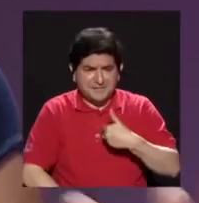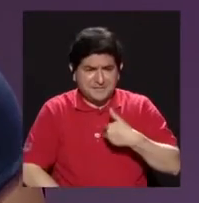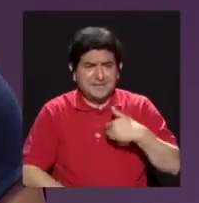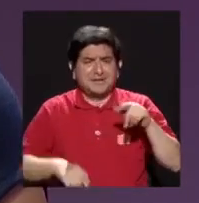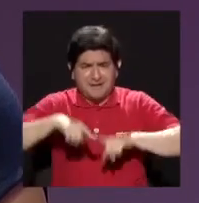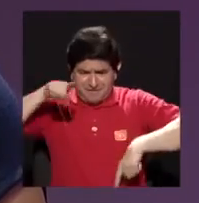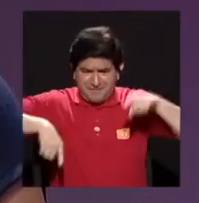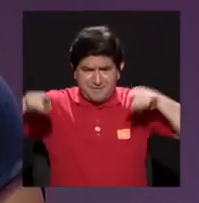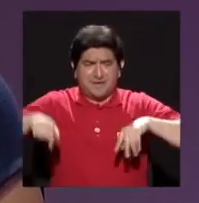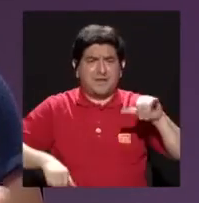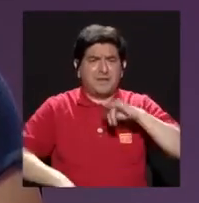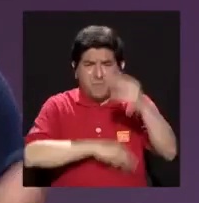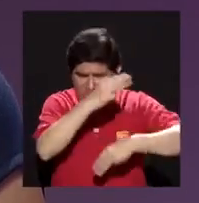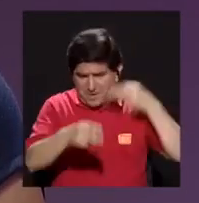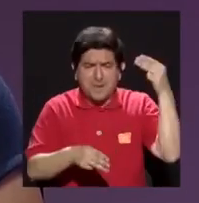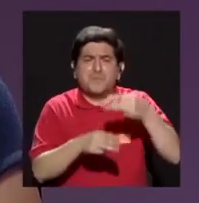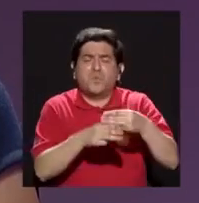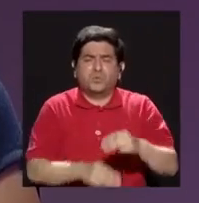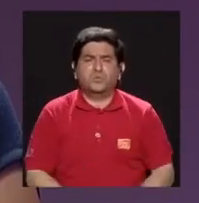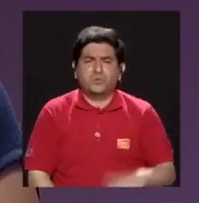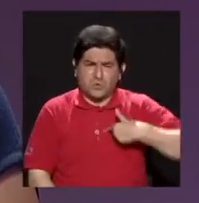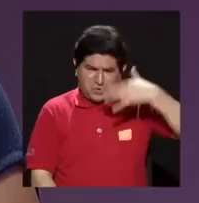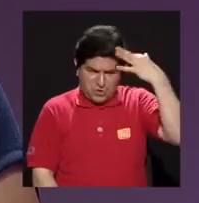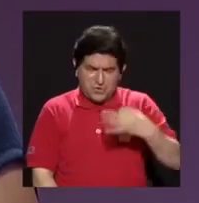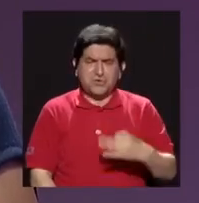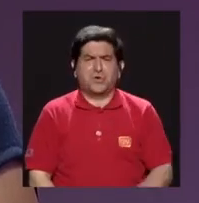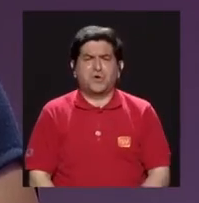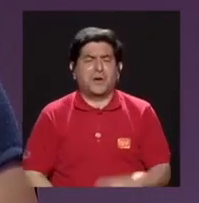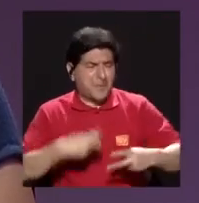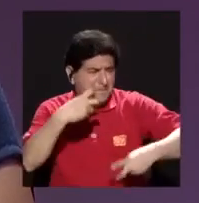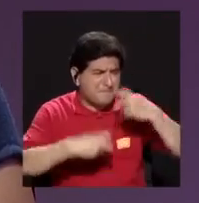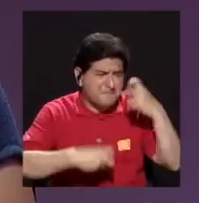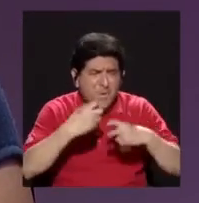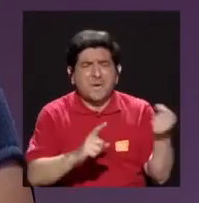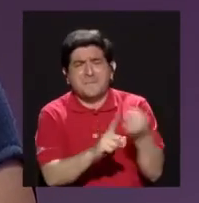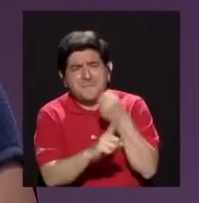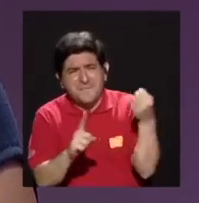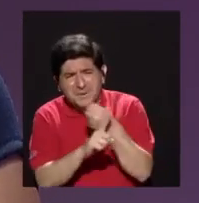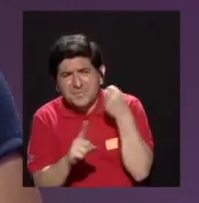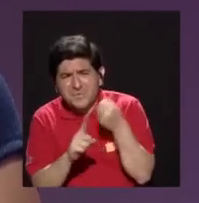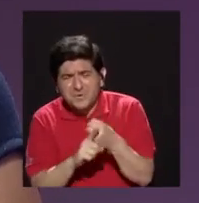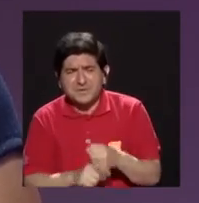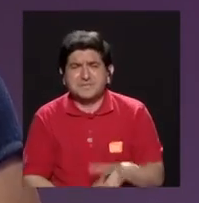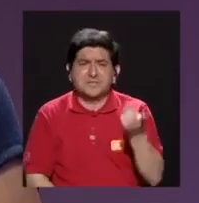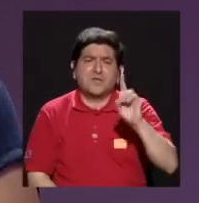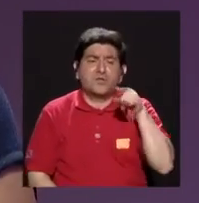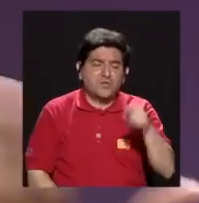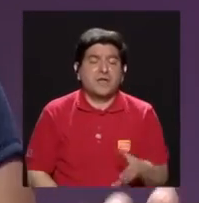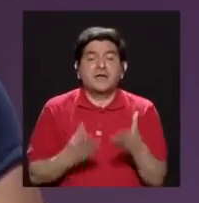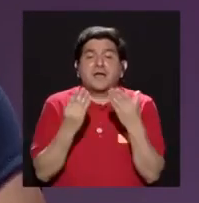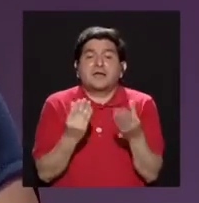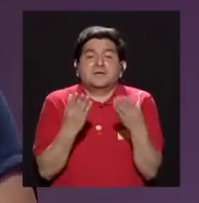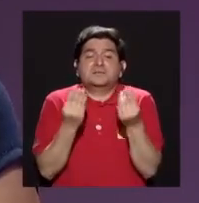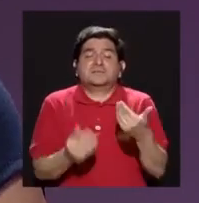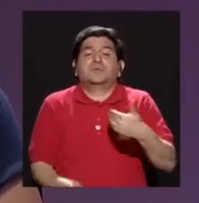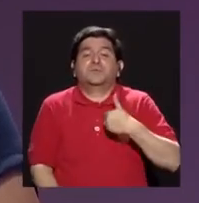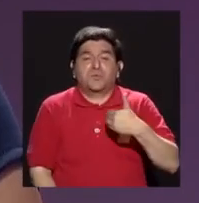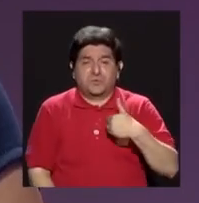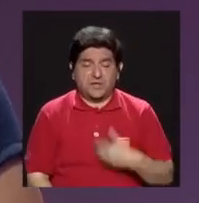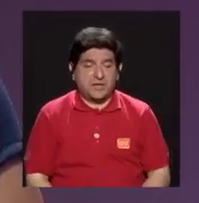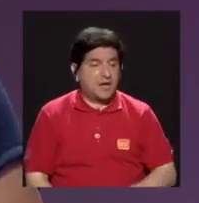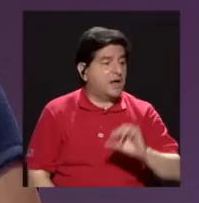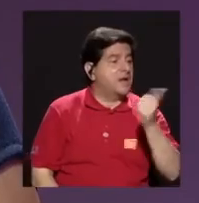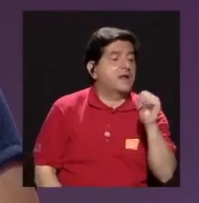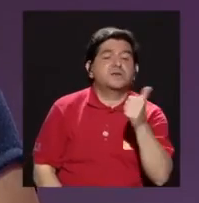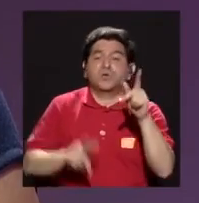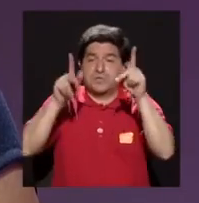como somos un mundo diverso, y yo creo que muchos de nuestros problemas de violencia radican en esos temores que nos dan los otros y